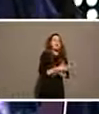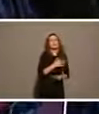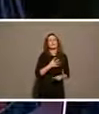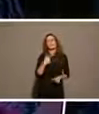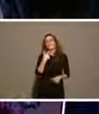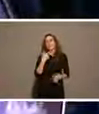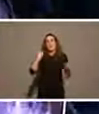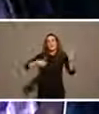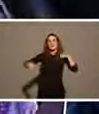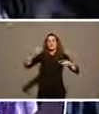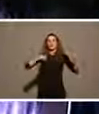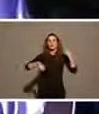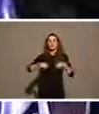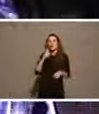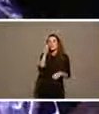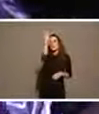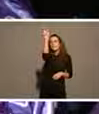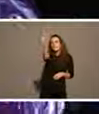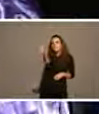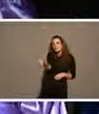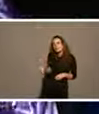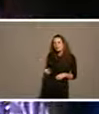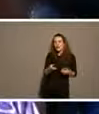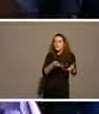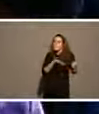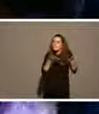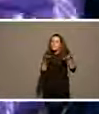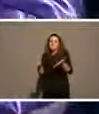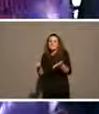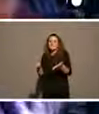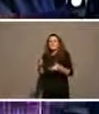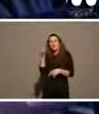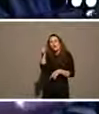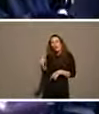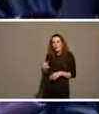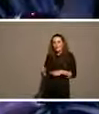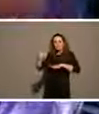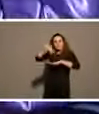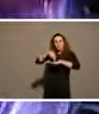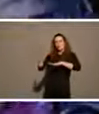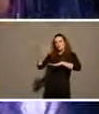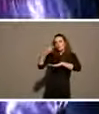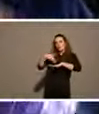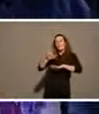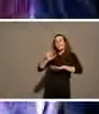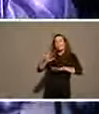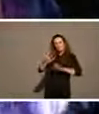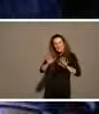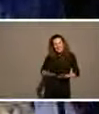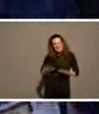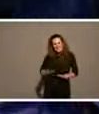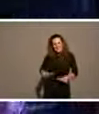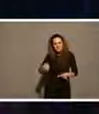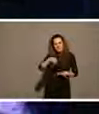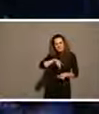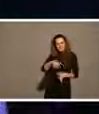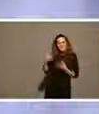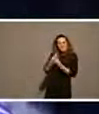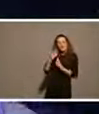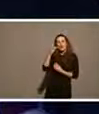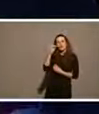nuestra actuación a una persona que es muy importante para nosotros, que hoy no está encima del escenario, pero que está con nosotros en todo momento.